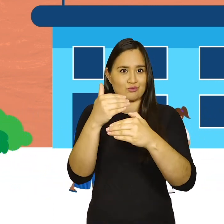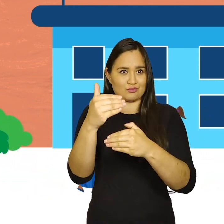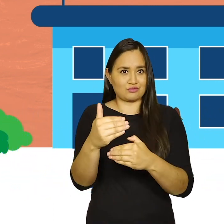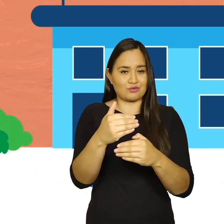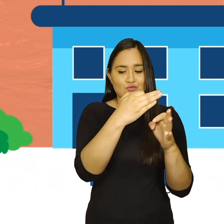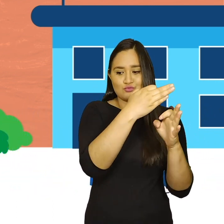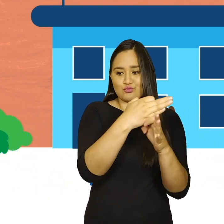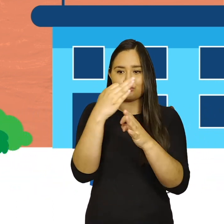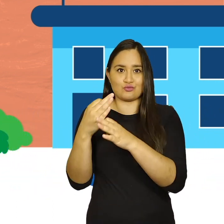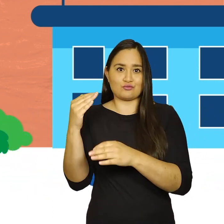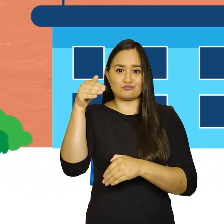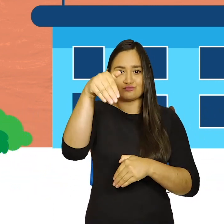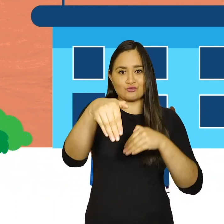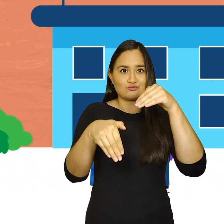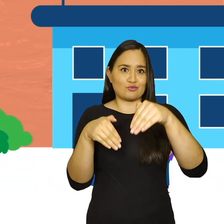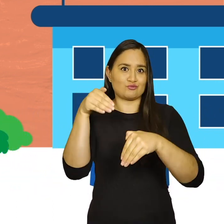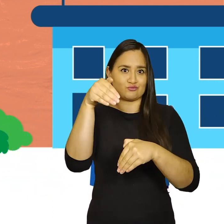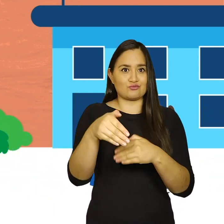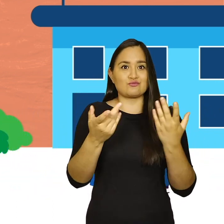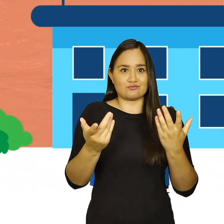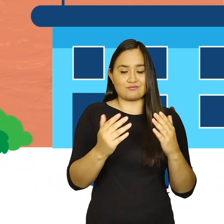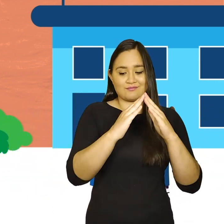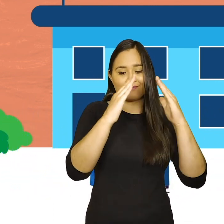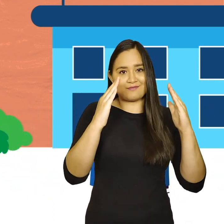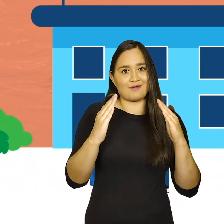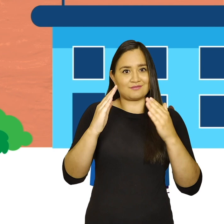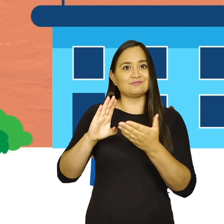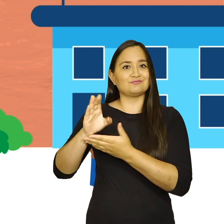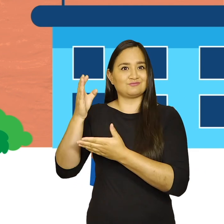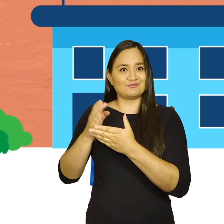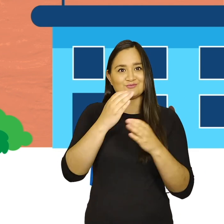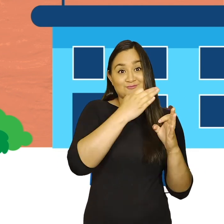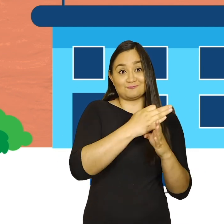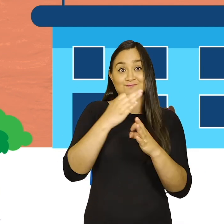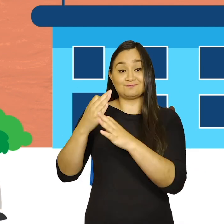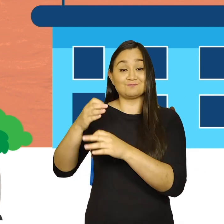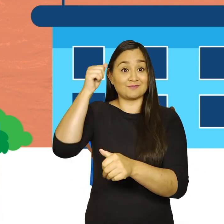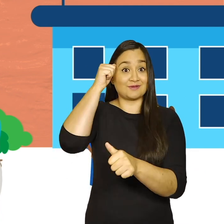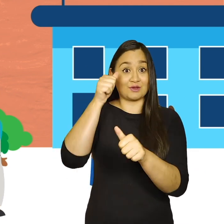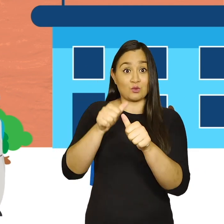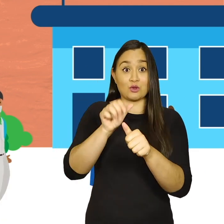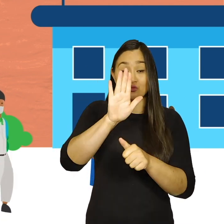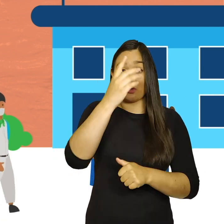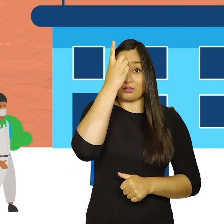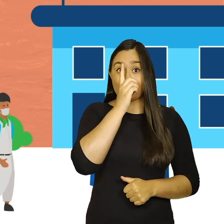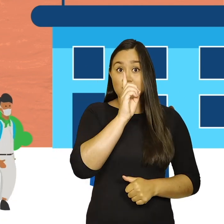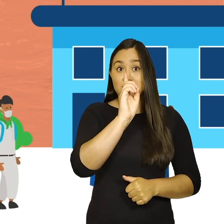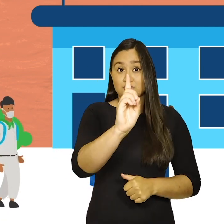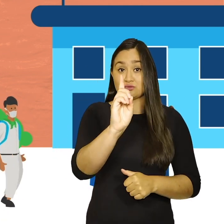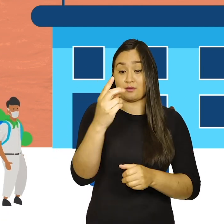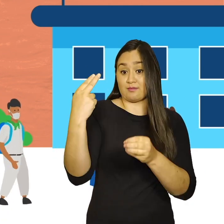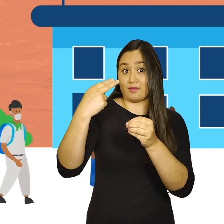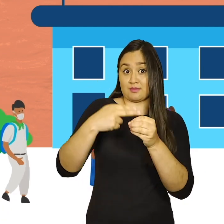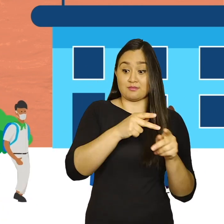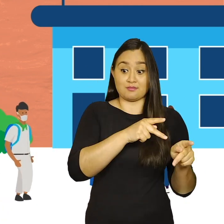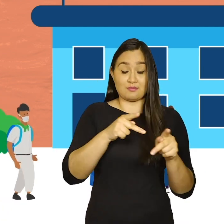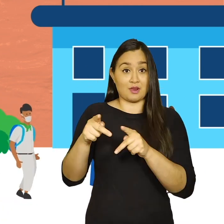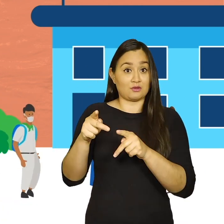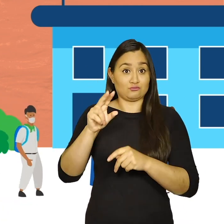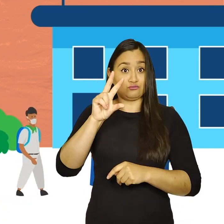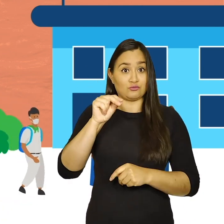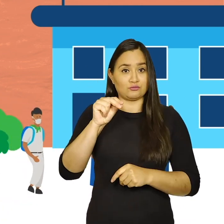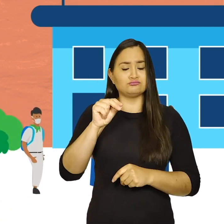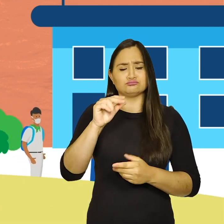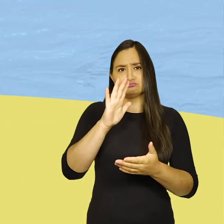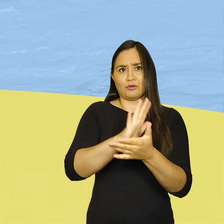progresivo y semipresencial, en alternancia entre casa y escuela. Recuerda que si decides no ser parte de este